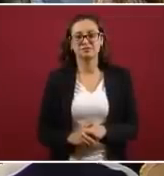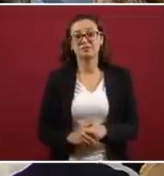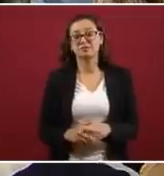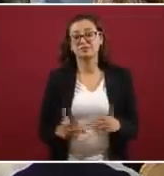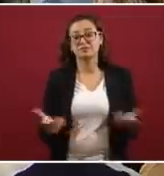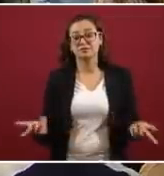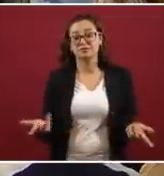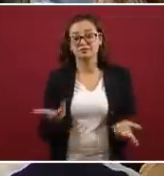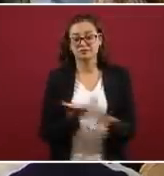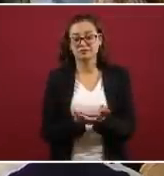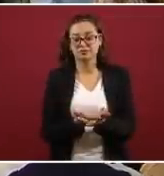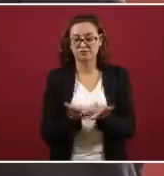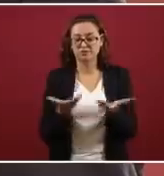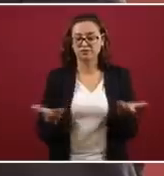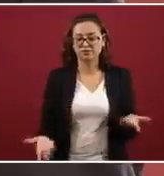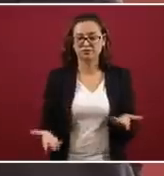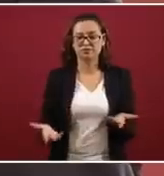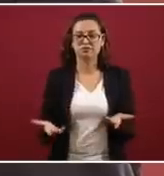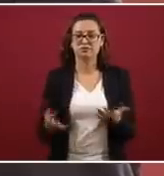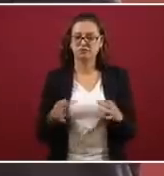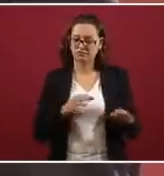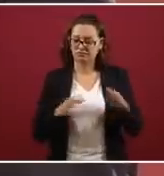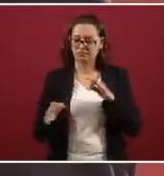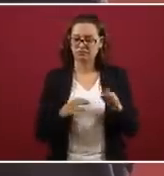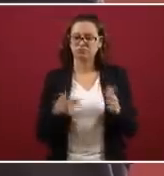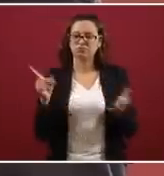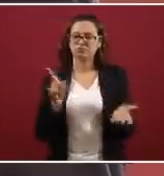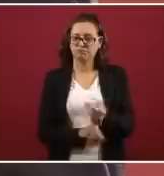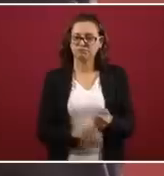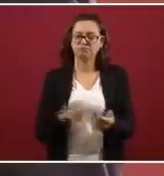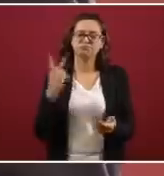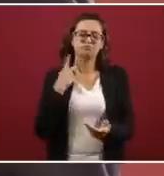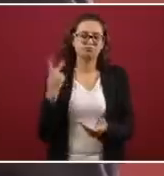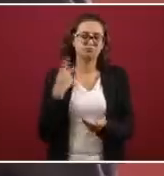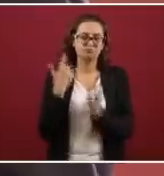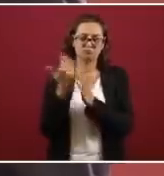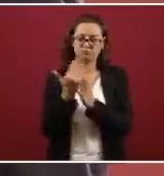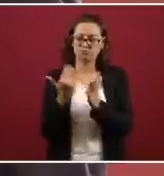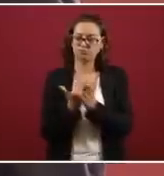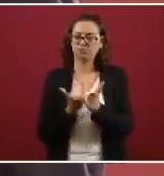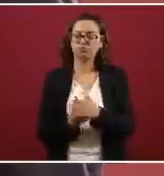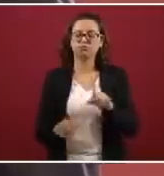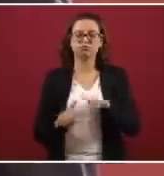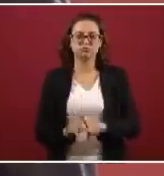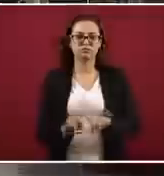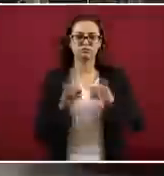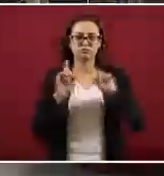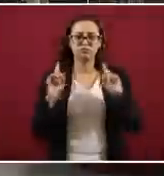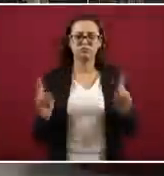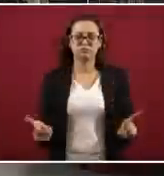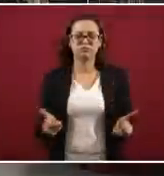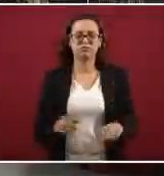Entonces, ahora es una política laboral distinta. De todas maneras,